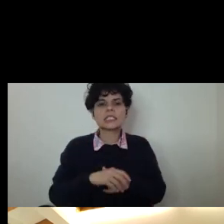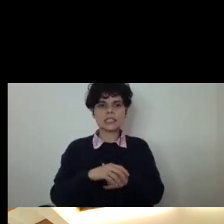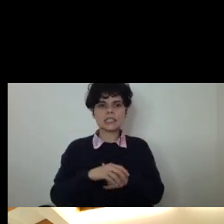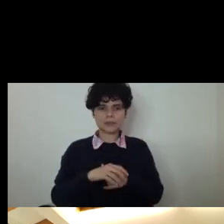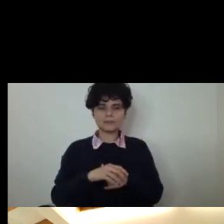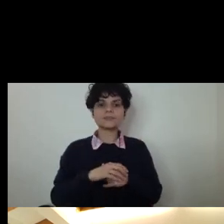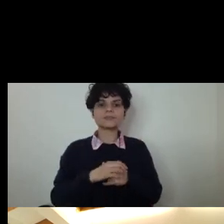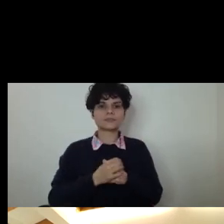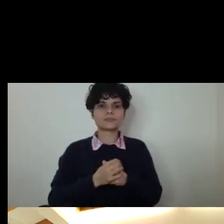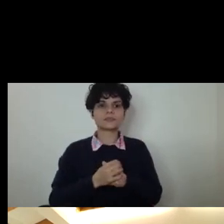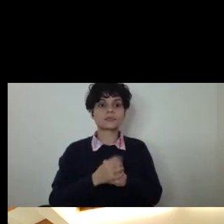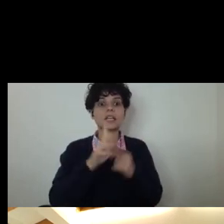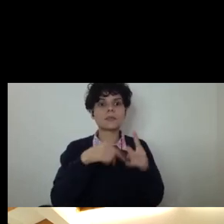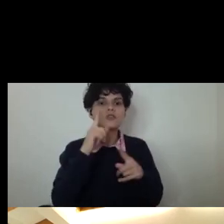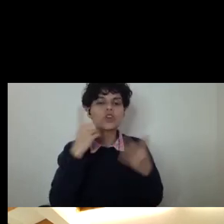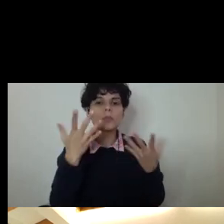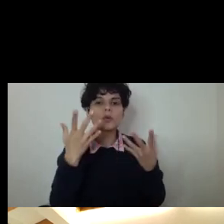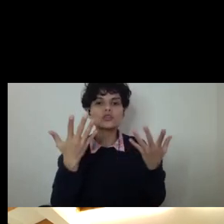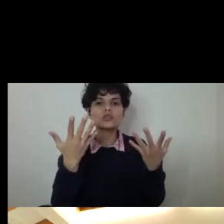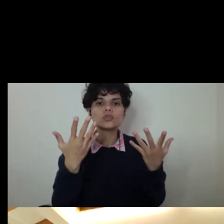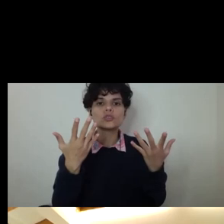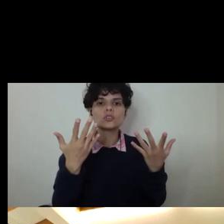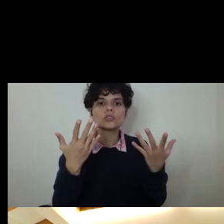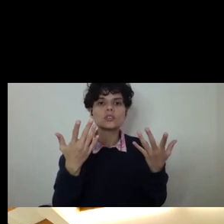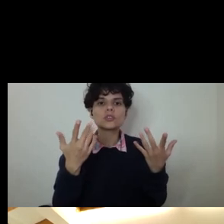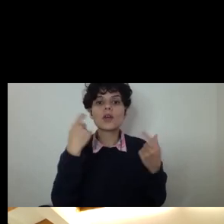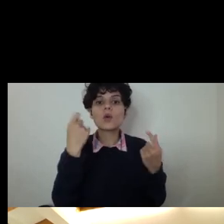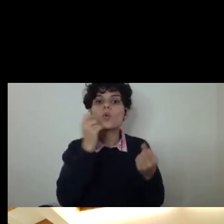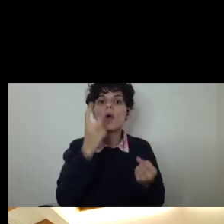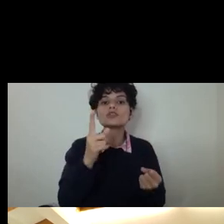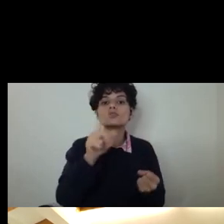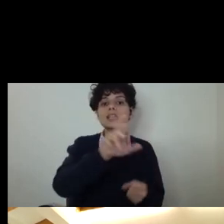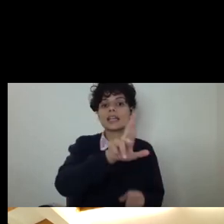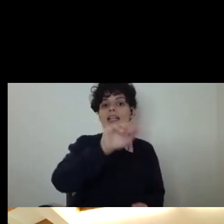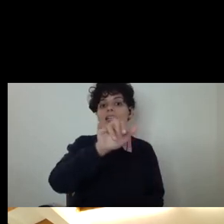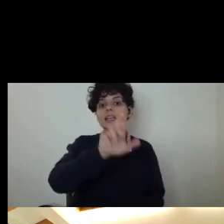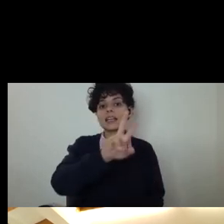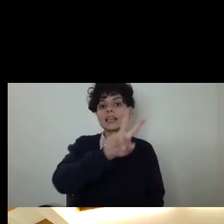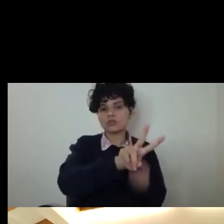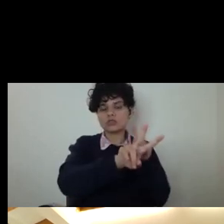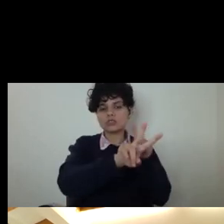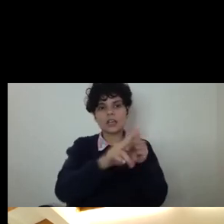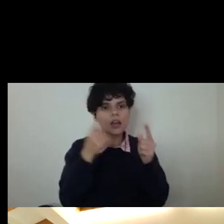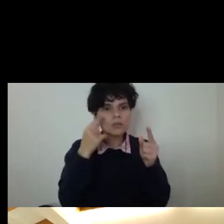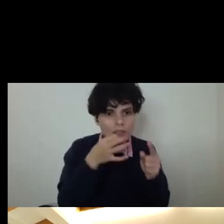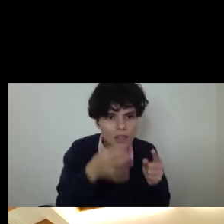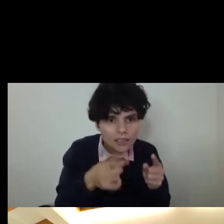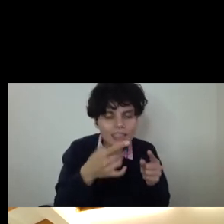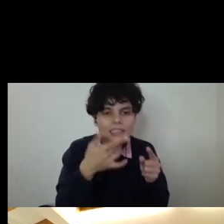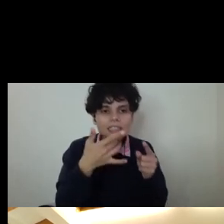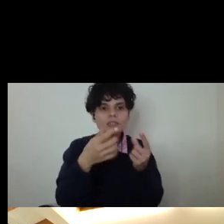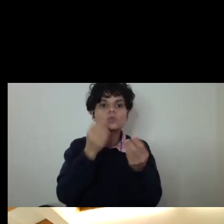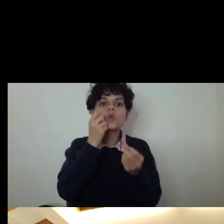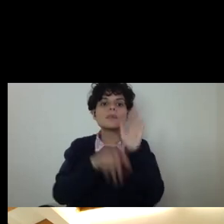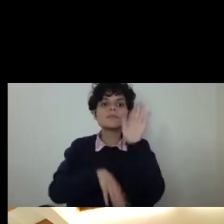distintas isoformas de los canales RIR, de los canales receptores de ranodina, en que la isoforma RIR2, ahí está puesta, es la isoforma